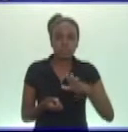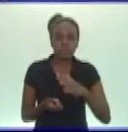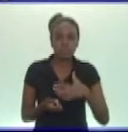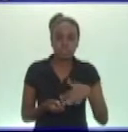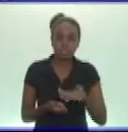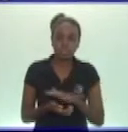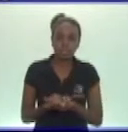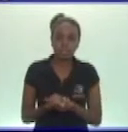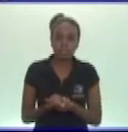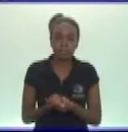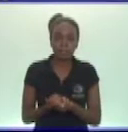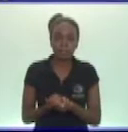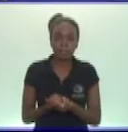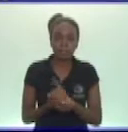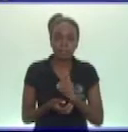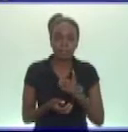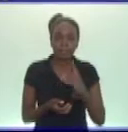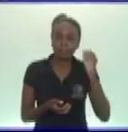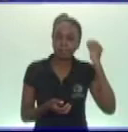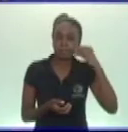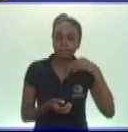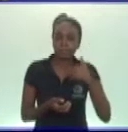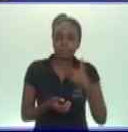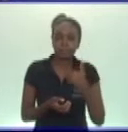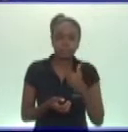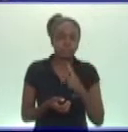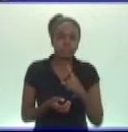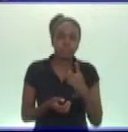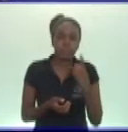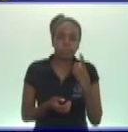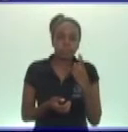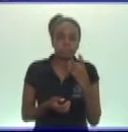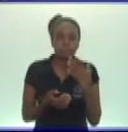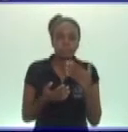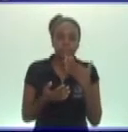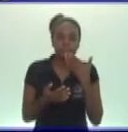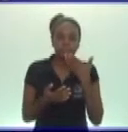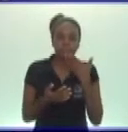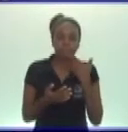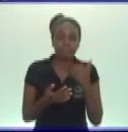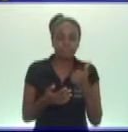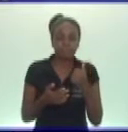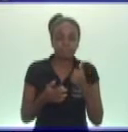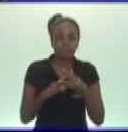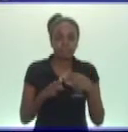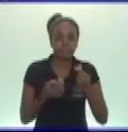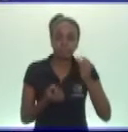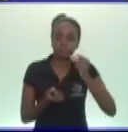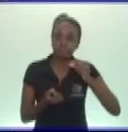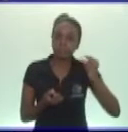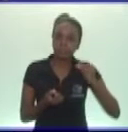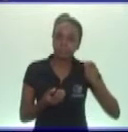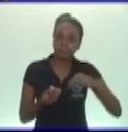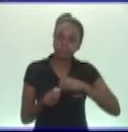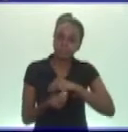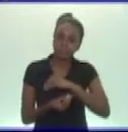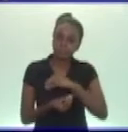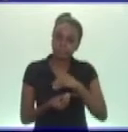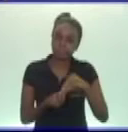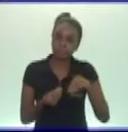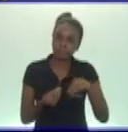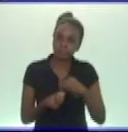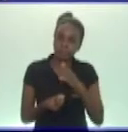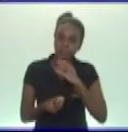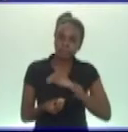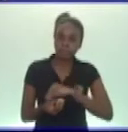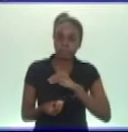decir, condiciones que no propicia y que no favorece para nada ese bienestar en el ser humano, todo lo contrario. Lo lleva a